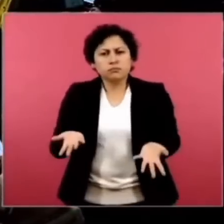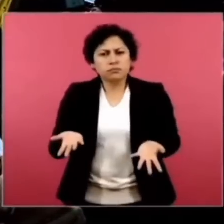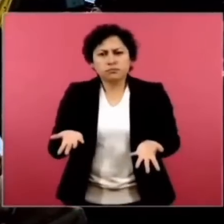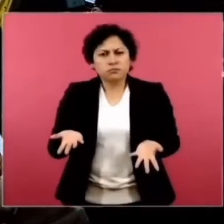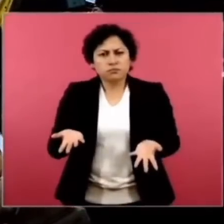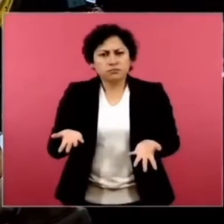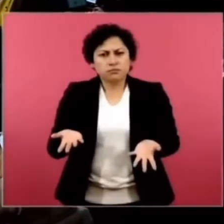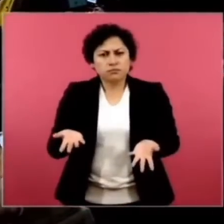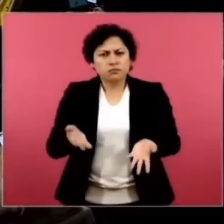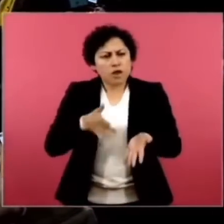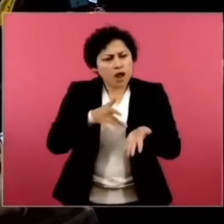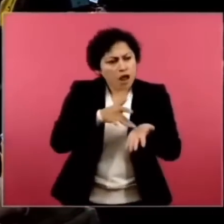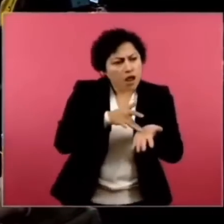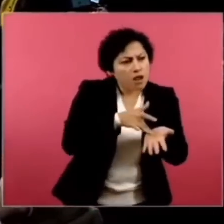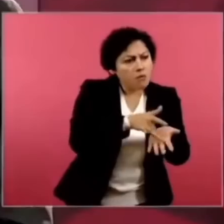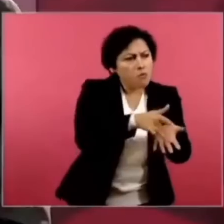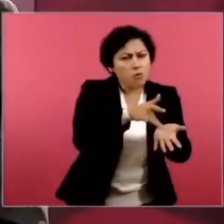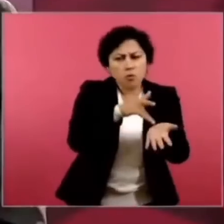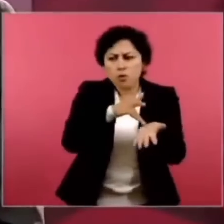Pero esa es la fórmula.